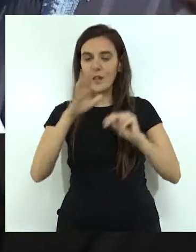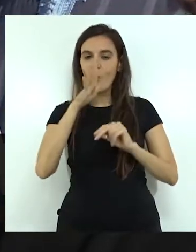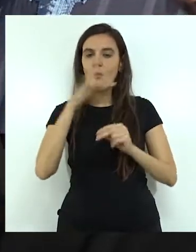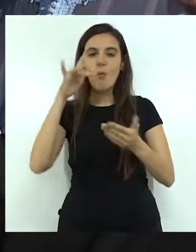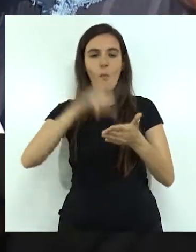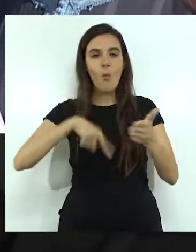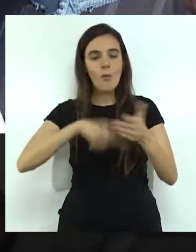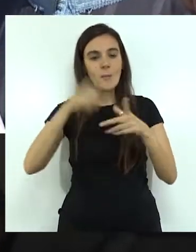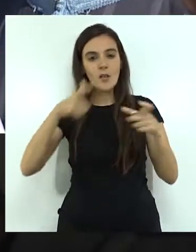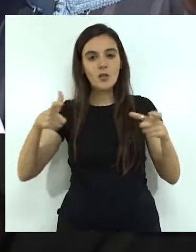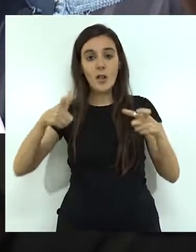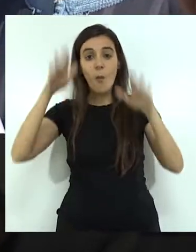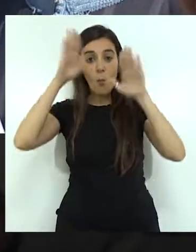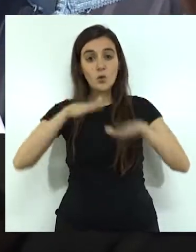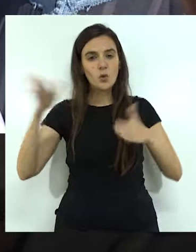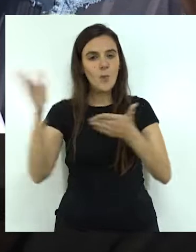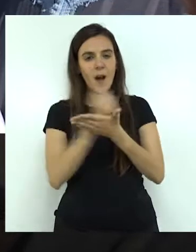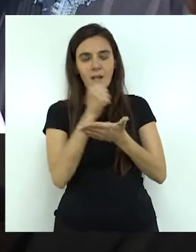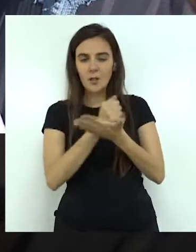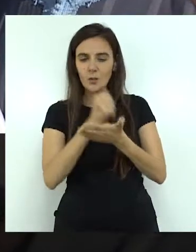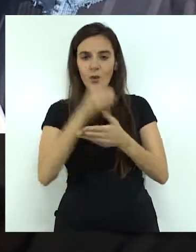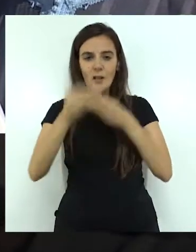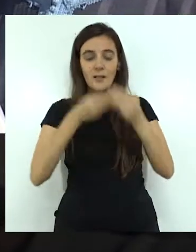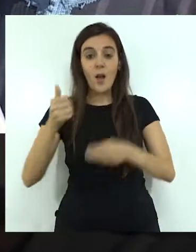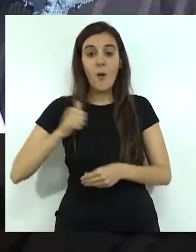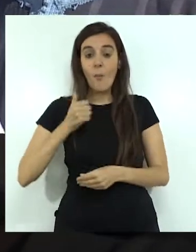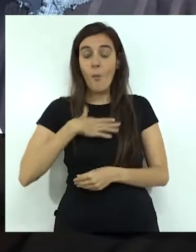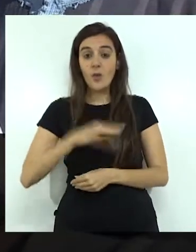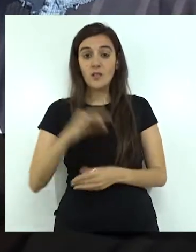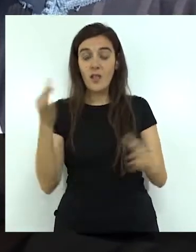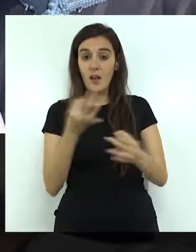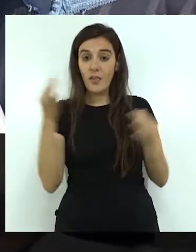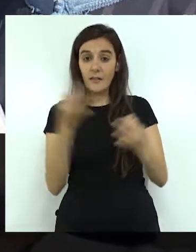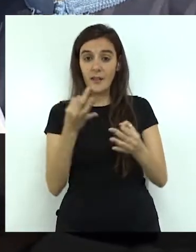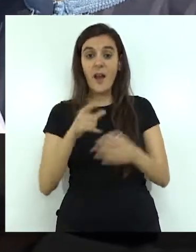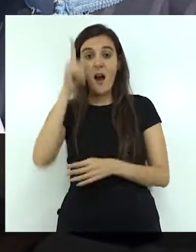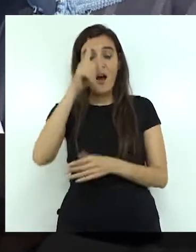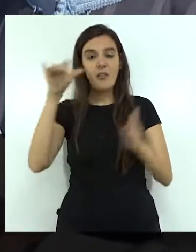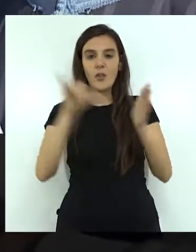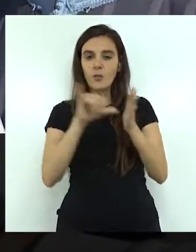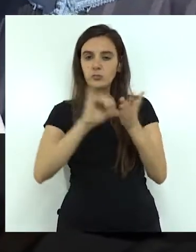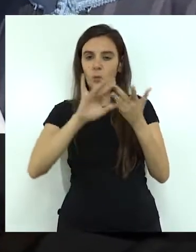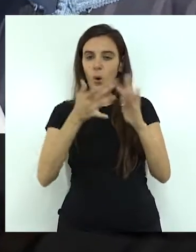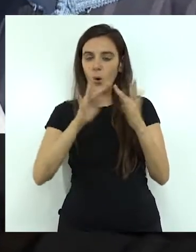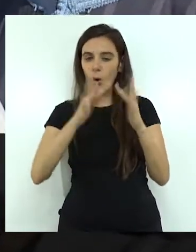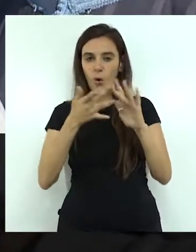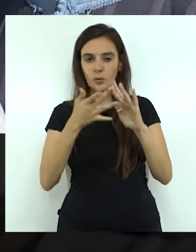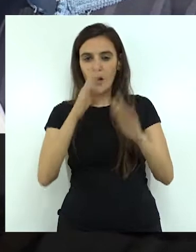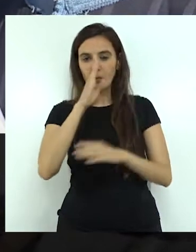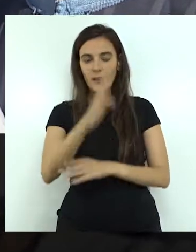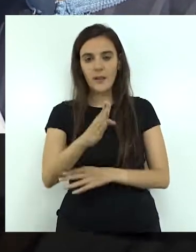musulmanes han tenido la posibilidad de acercarse de una manera más directa a dios